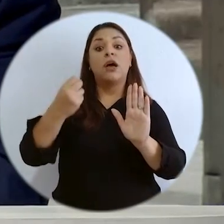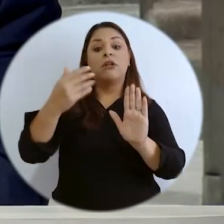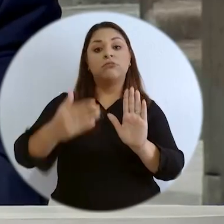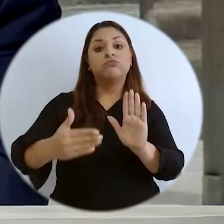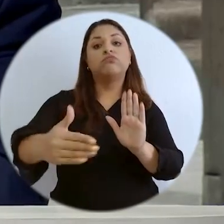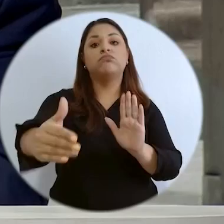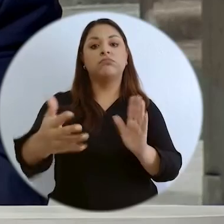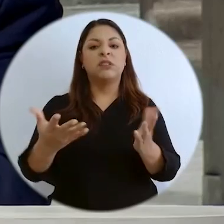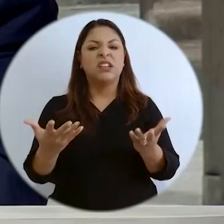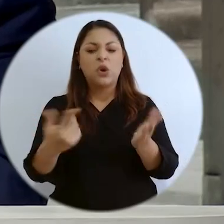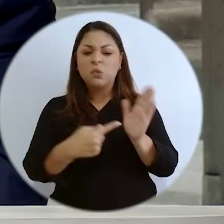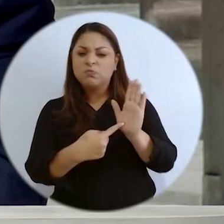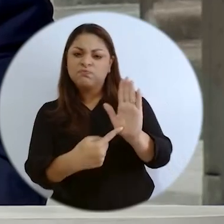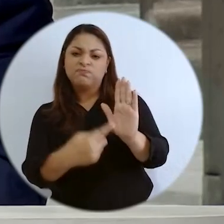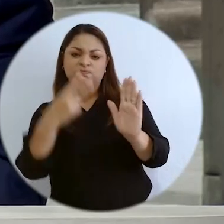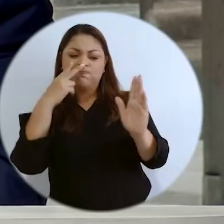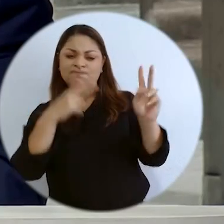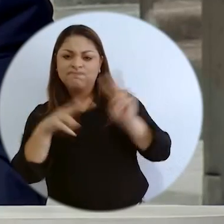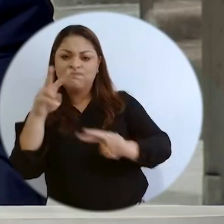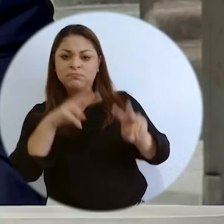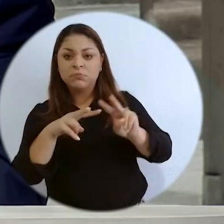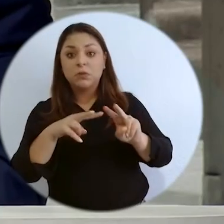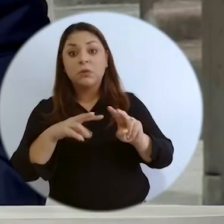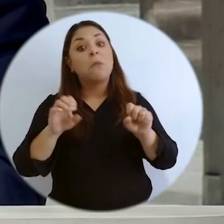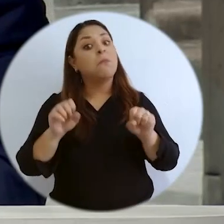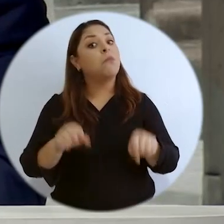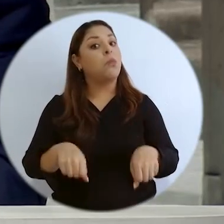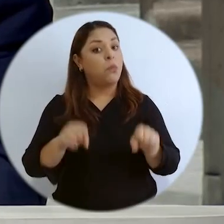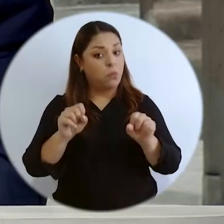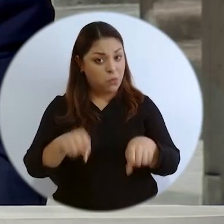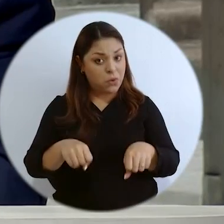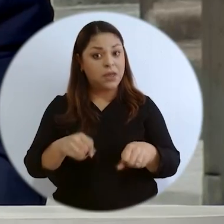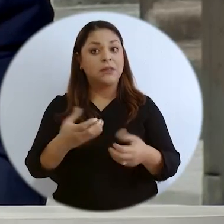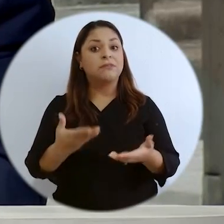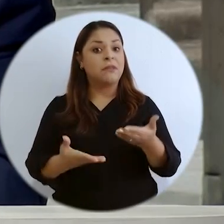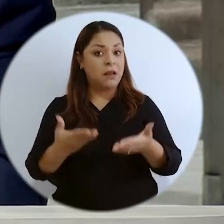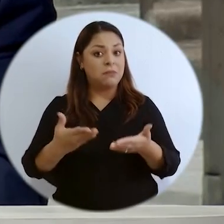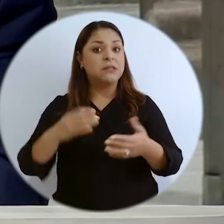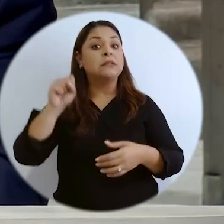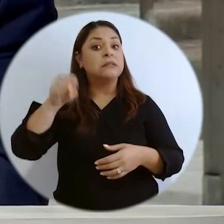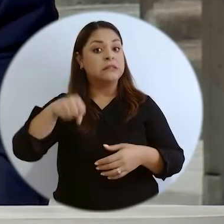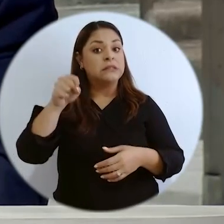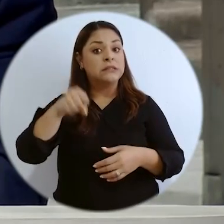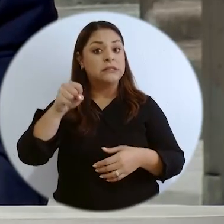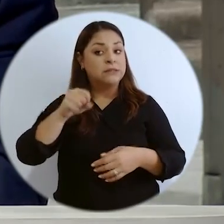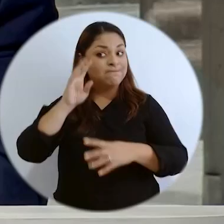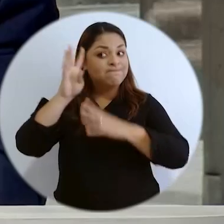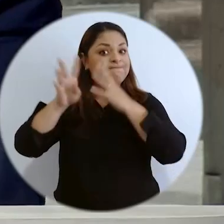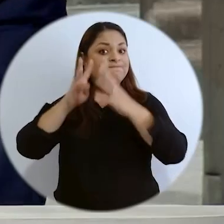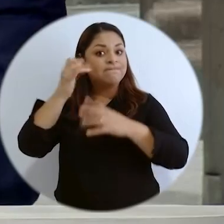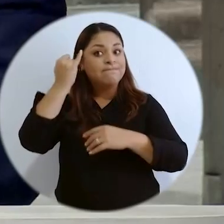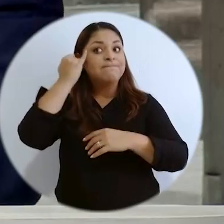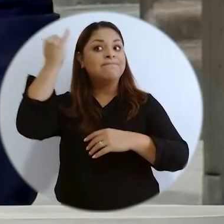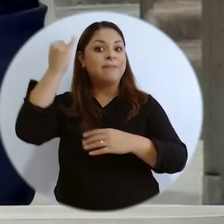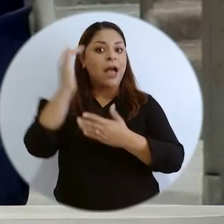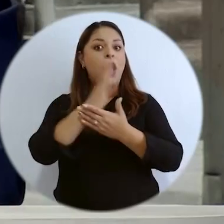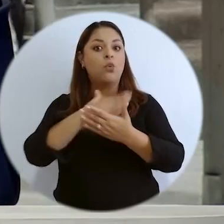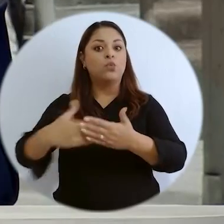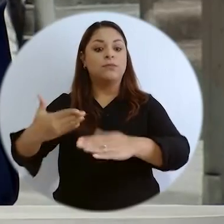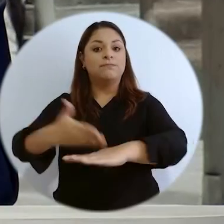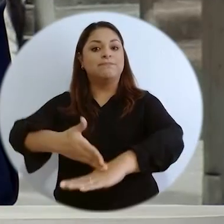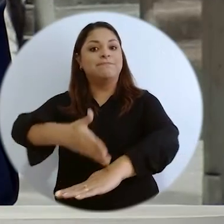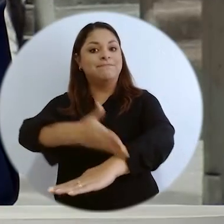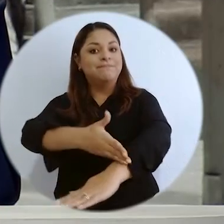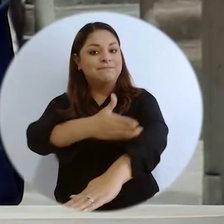años, uno podría decir, es posible siempre que alguna iniciativa